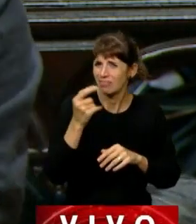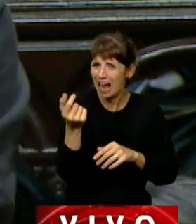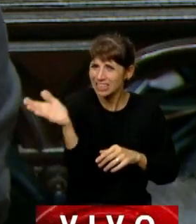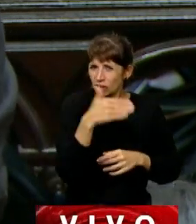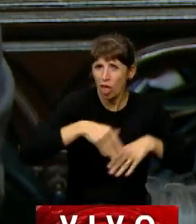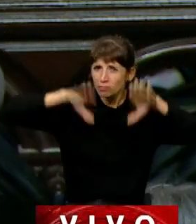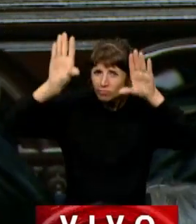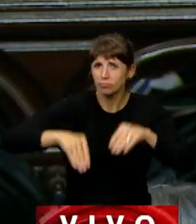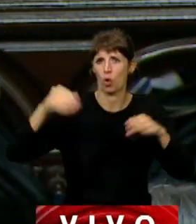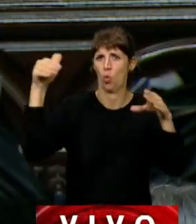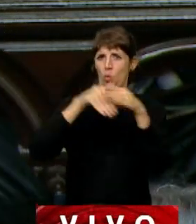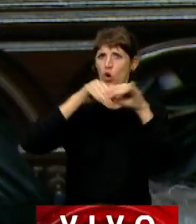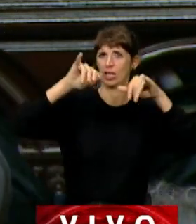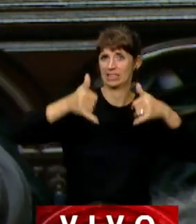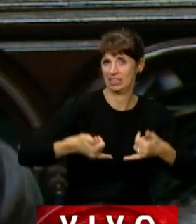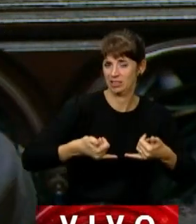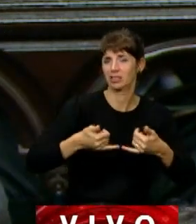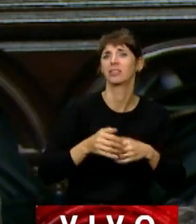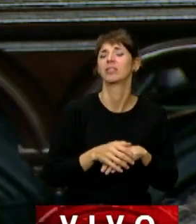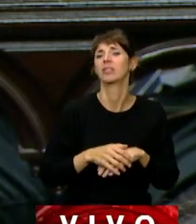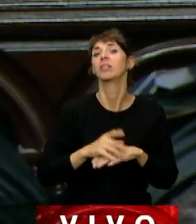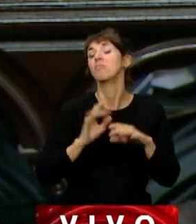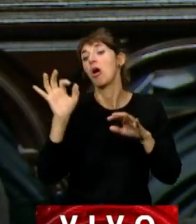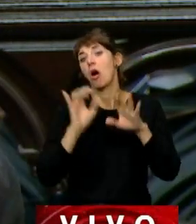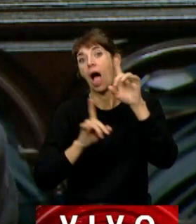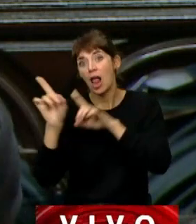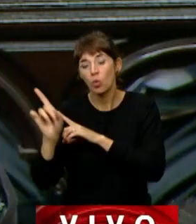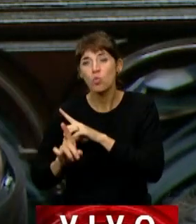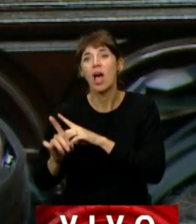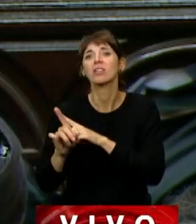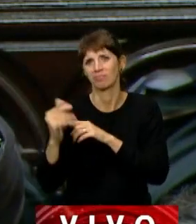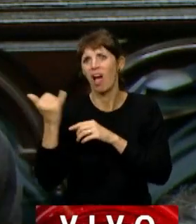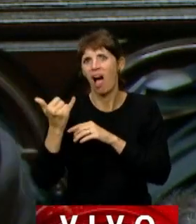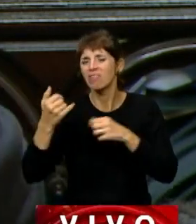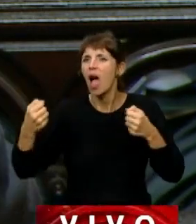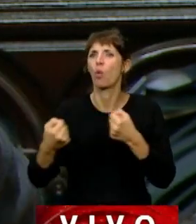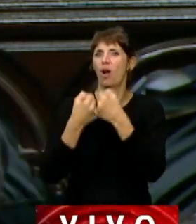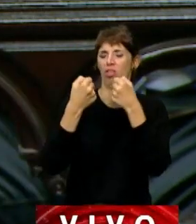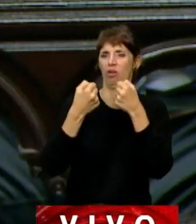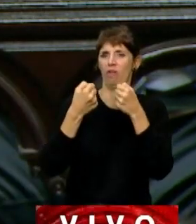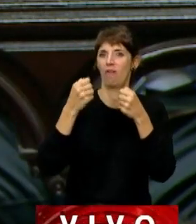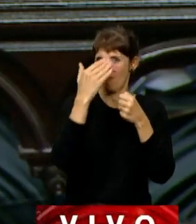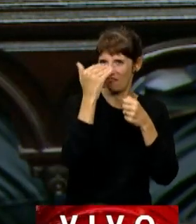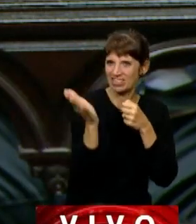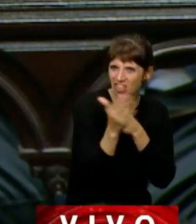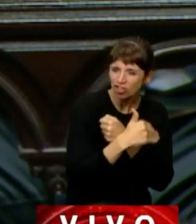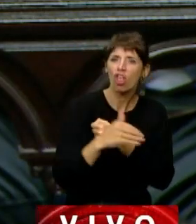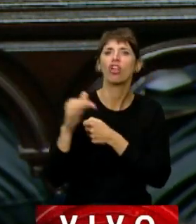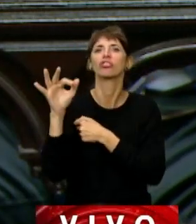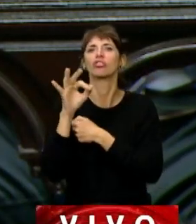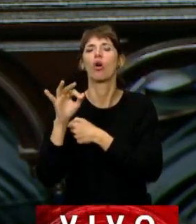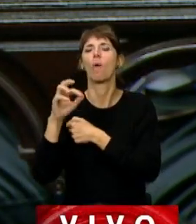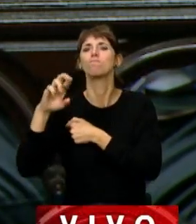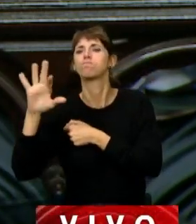en muchas de esas leyes, o que han generado punto de acuerdo entre el Frente de Todos con el bloque del PRO, por ejemplo. Usted habló de la